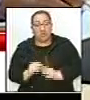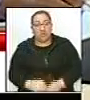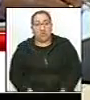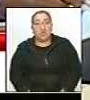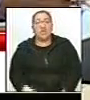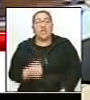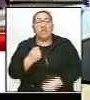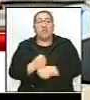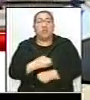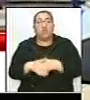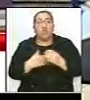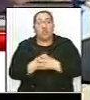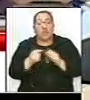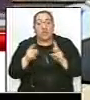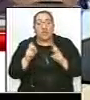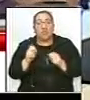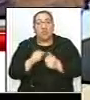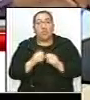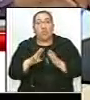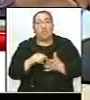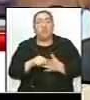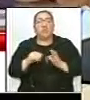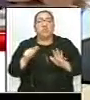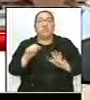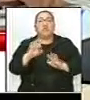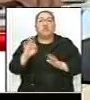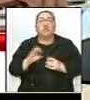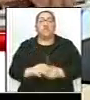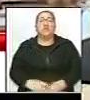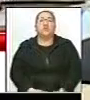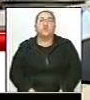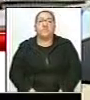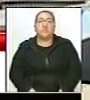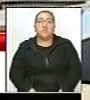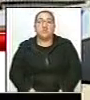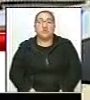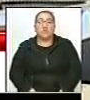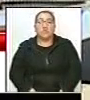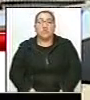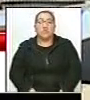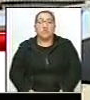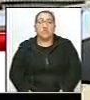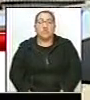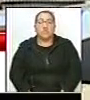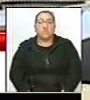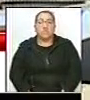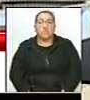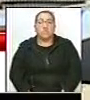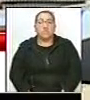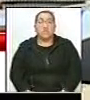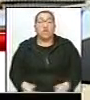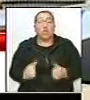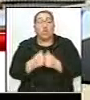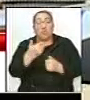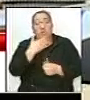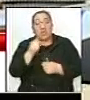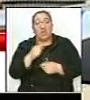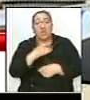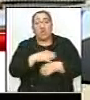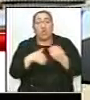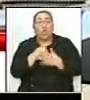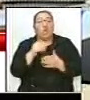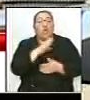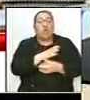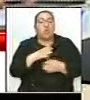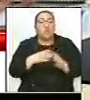la ejecución sea a estas alturas del 9.6%. En cuanto al mejoramiento de la gobernanza, que también se fija como una